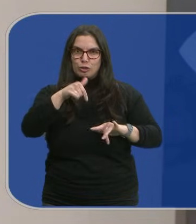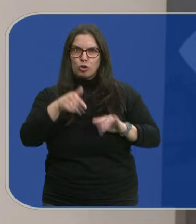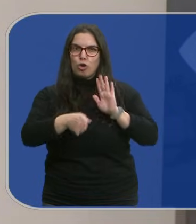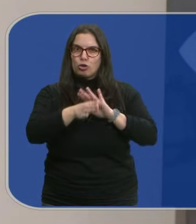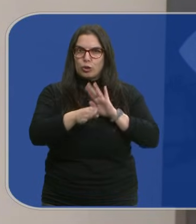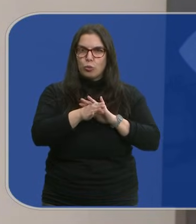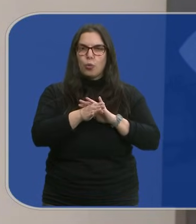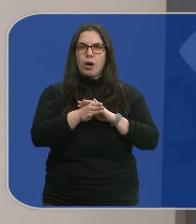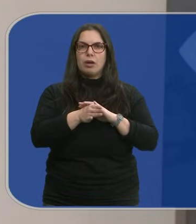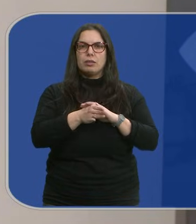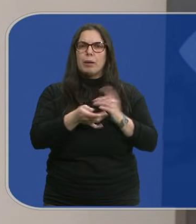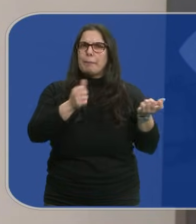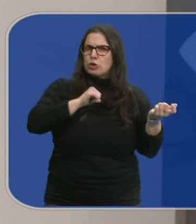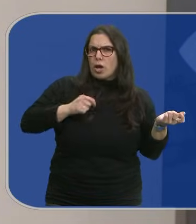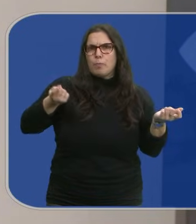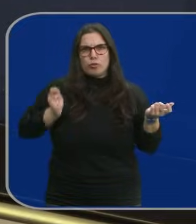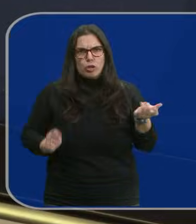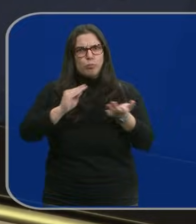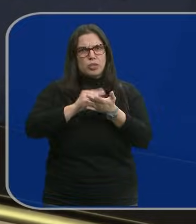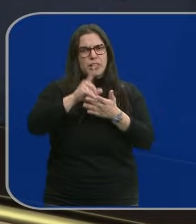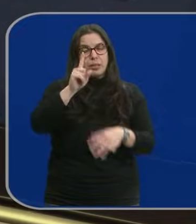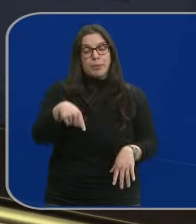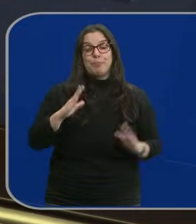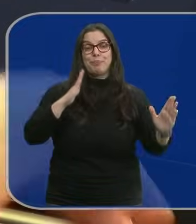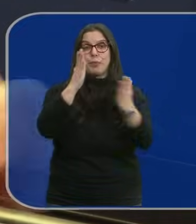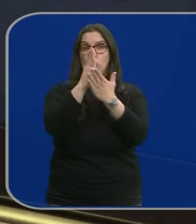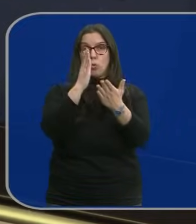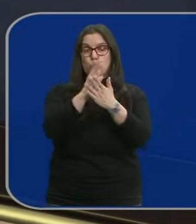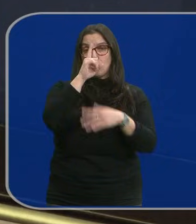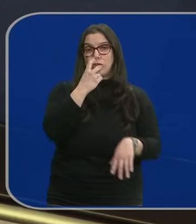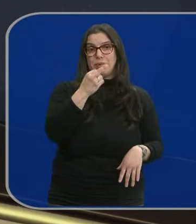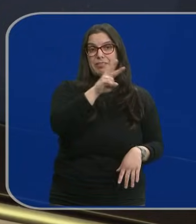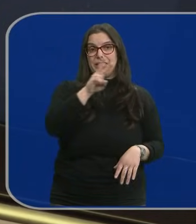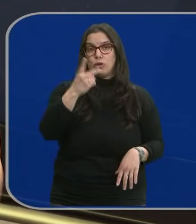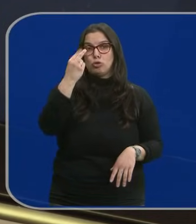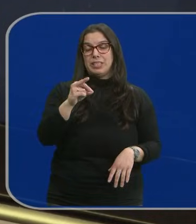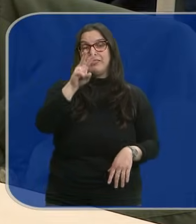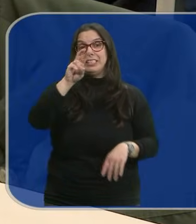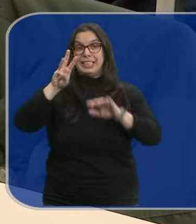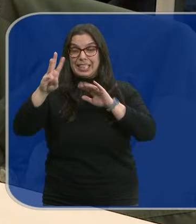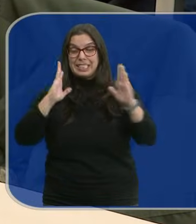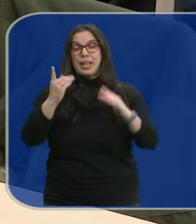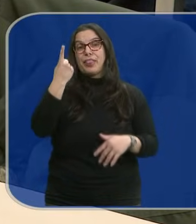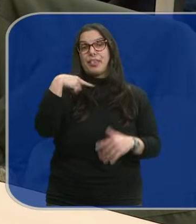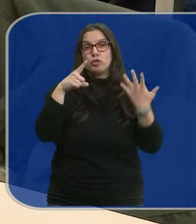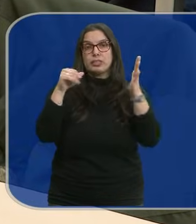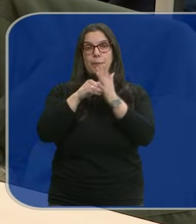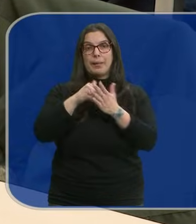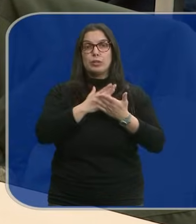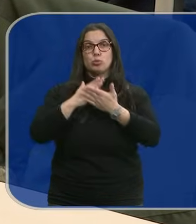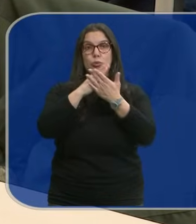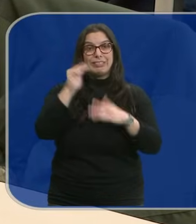relaciones personales y profesionales en muchas ocasiones. Durante el curso académico 2022-2023, más de 160.000